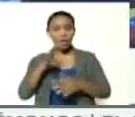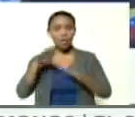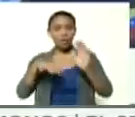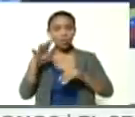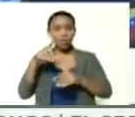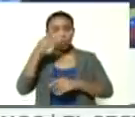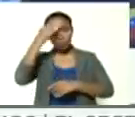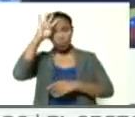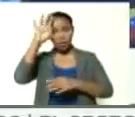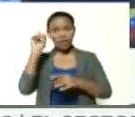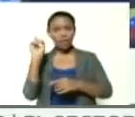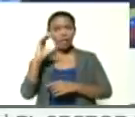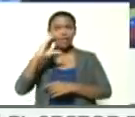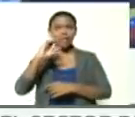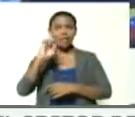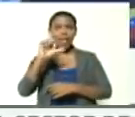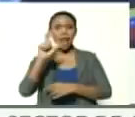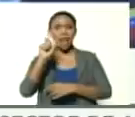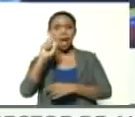por unanimidad se